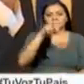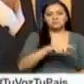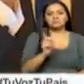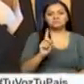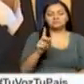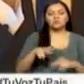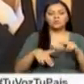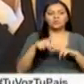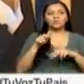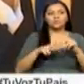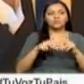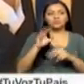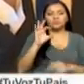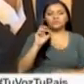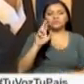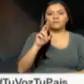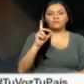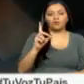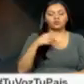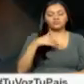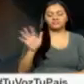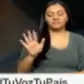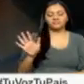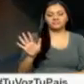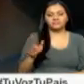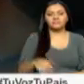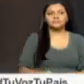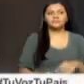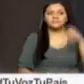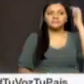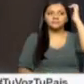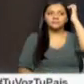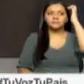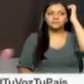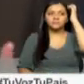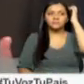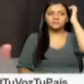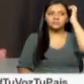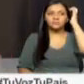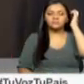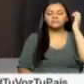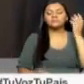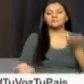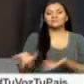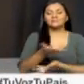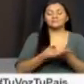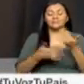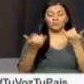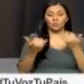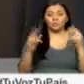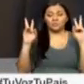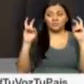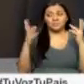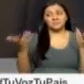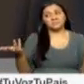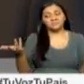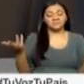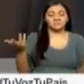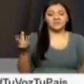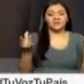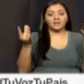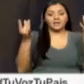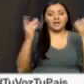construcción de una planta de Ford en el estado de San Luis Potosí. Llega una coyuntura donde, como